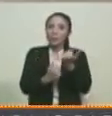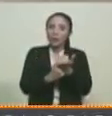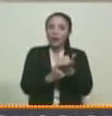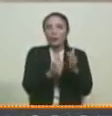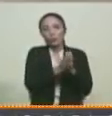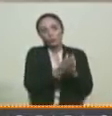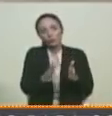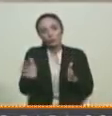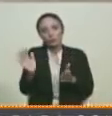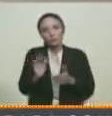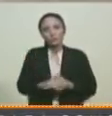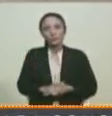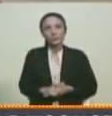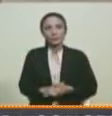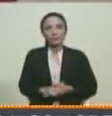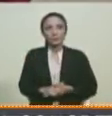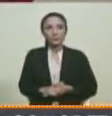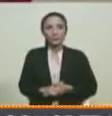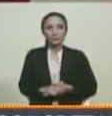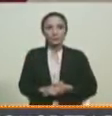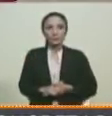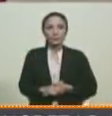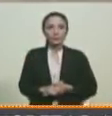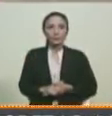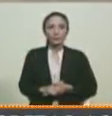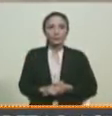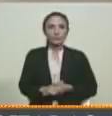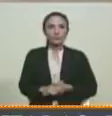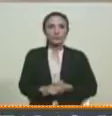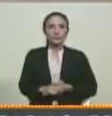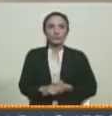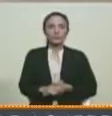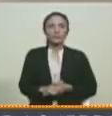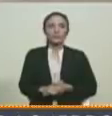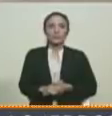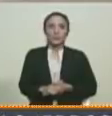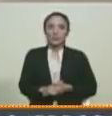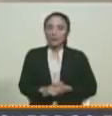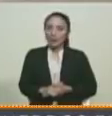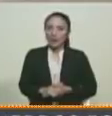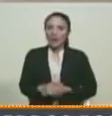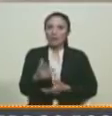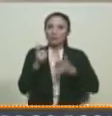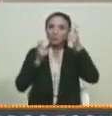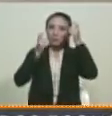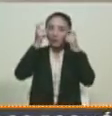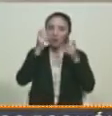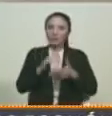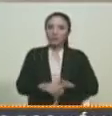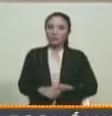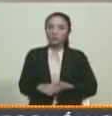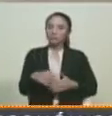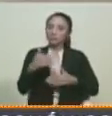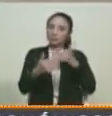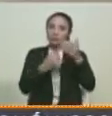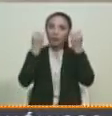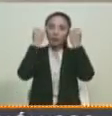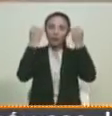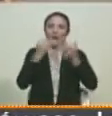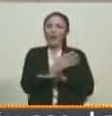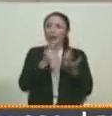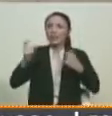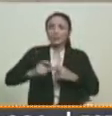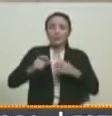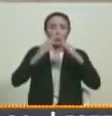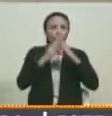echado adelante, el proyecto que visualizó, construyó el comandante Chávez. Necesitamos todas las fuerzas